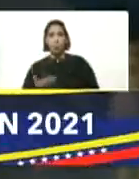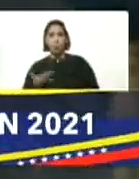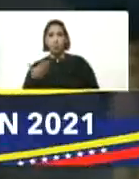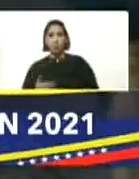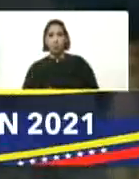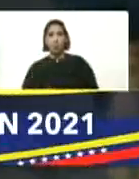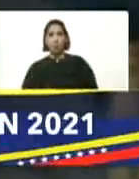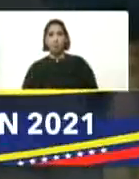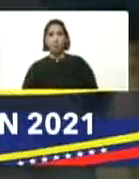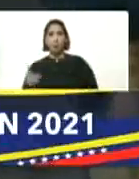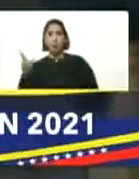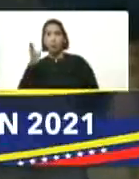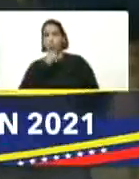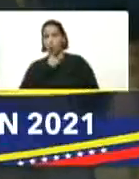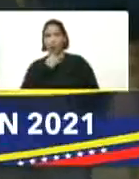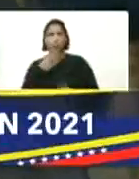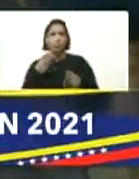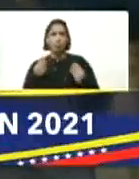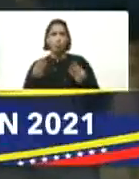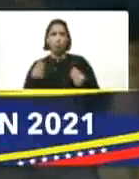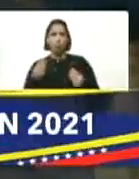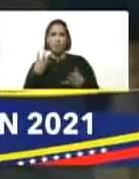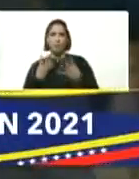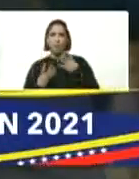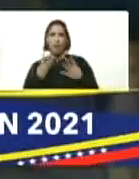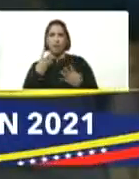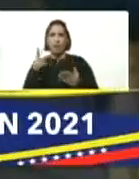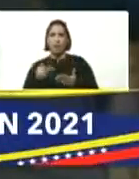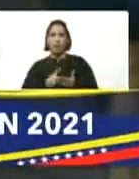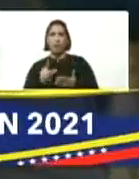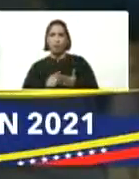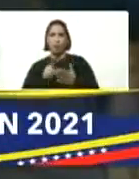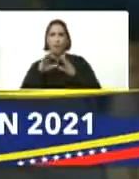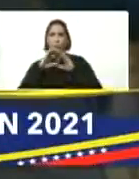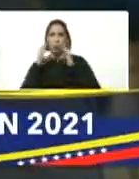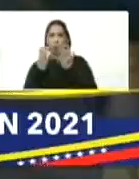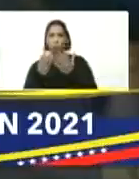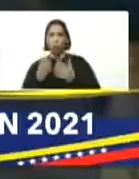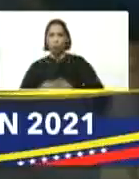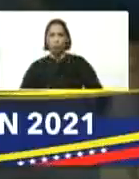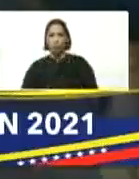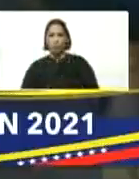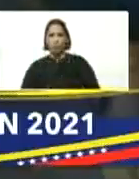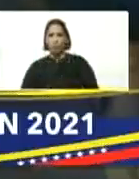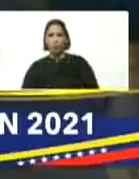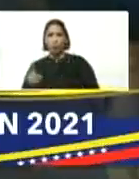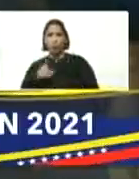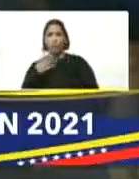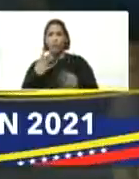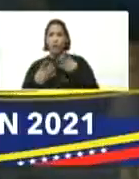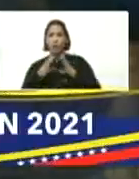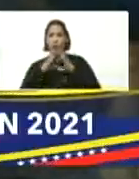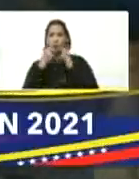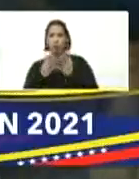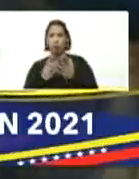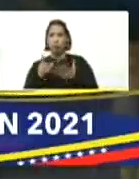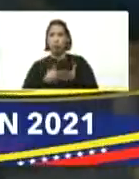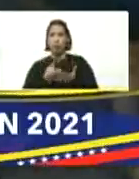que no hay tantas ferias del libro en el mundo que sean no ferias del libro en el